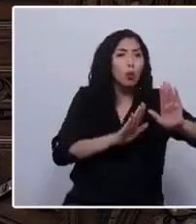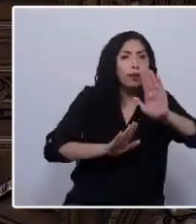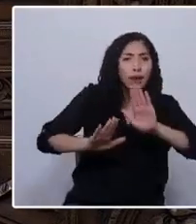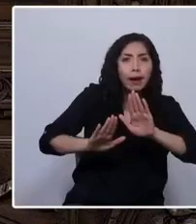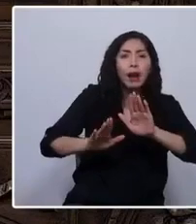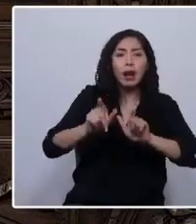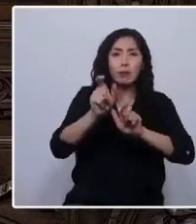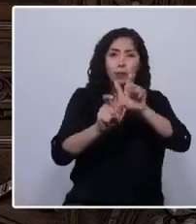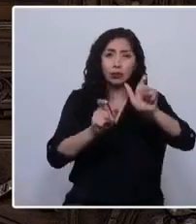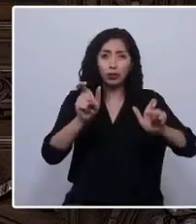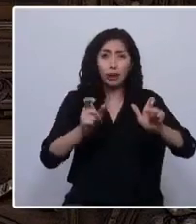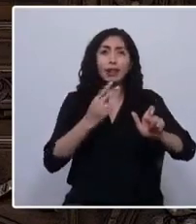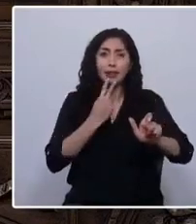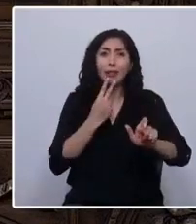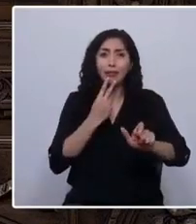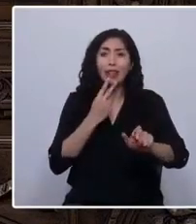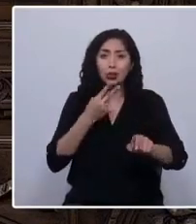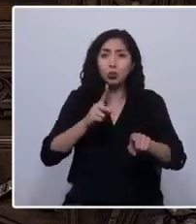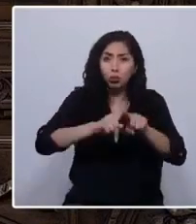habitantes de su tierra.